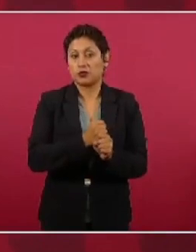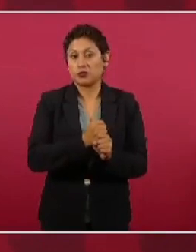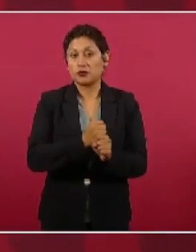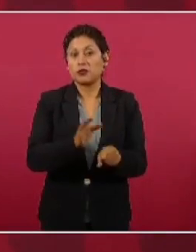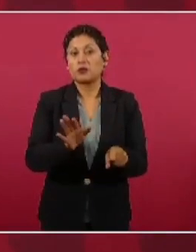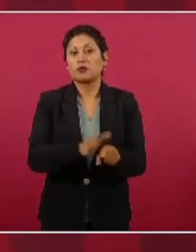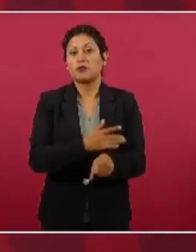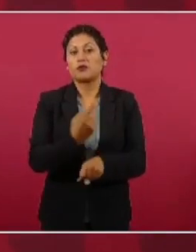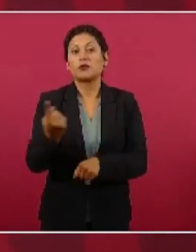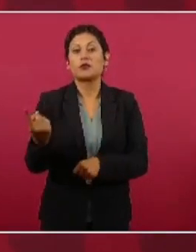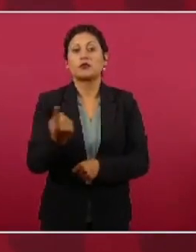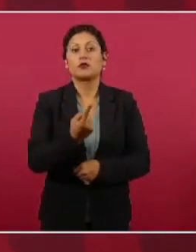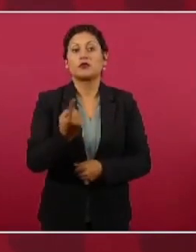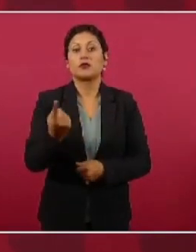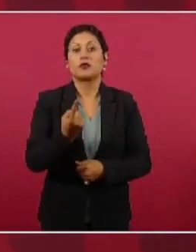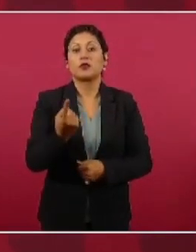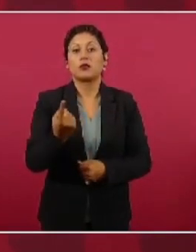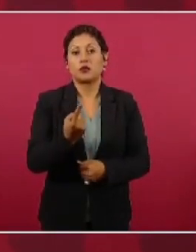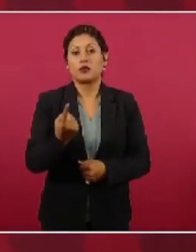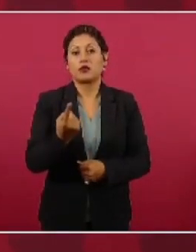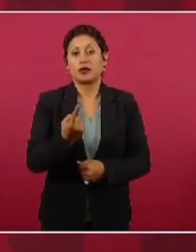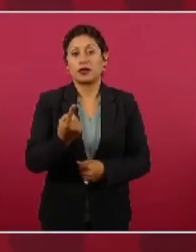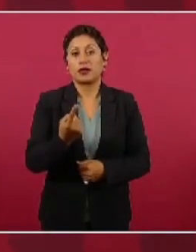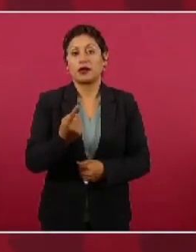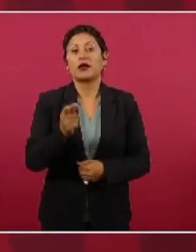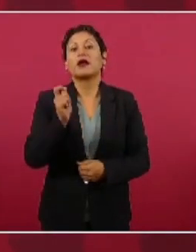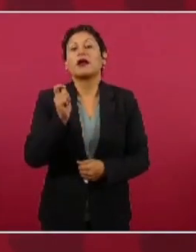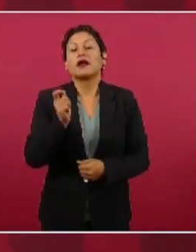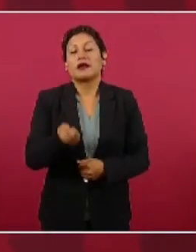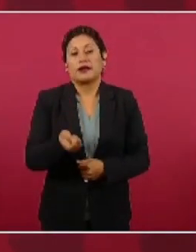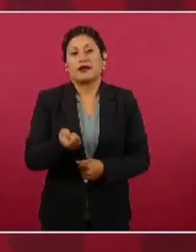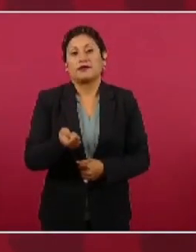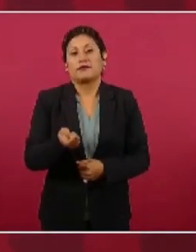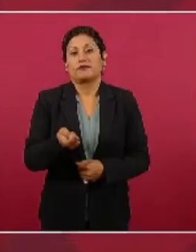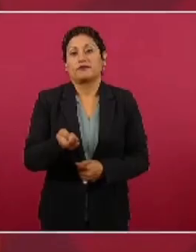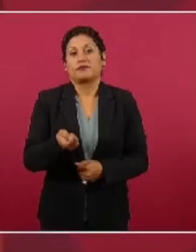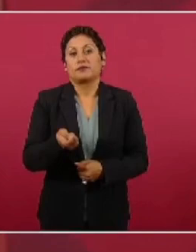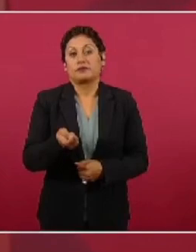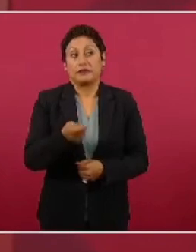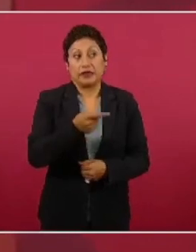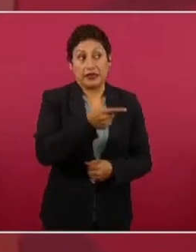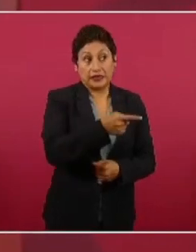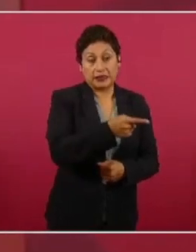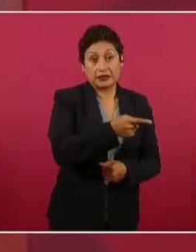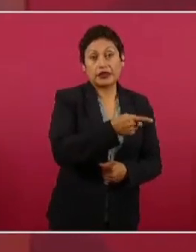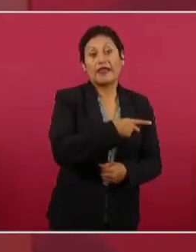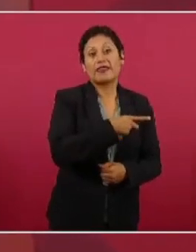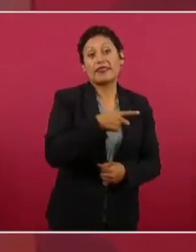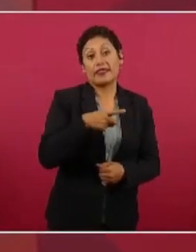no pueden estas financieras actuar sin el respaldo de un banco.